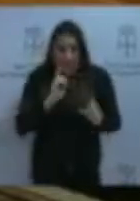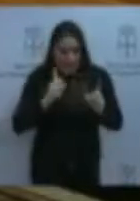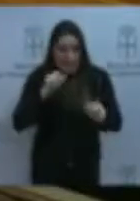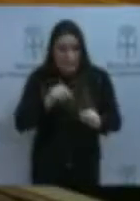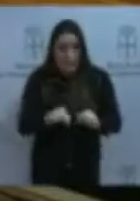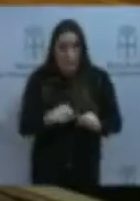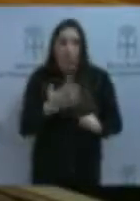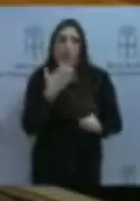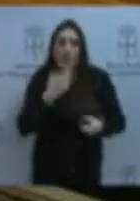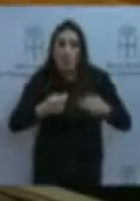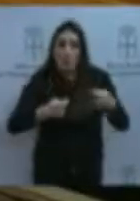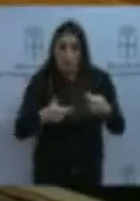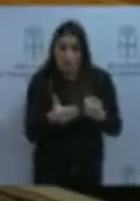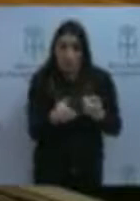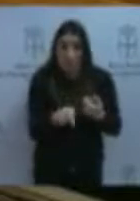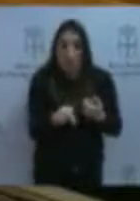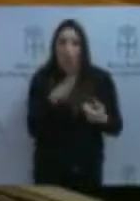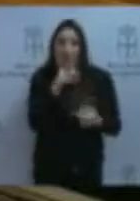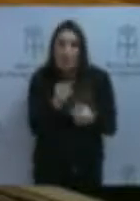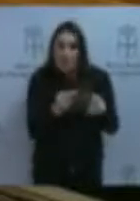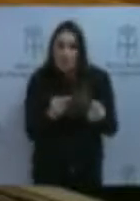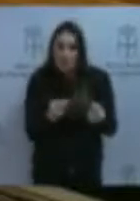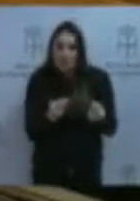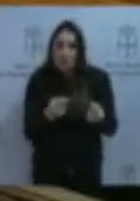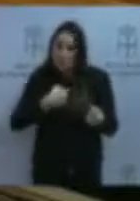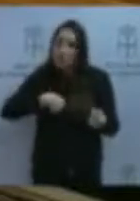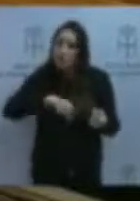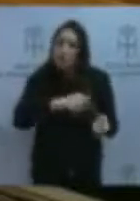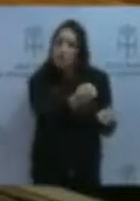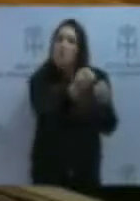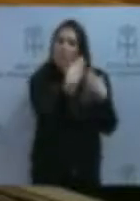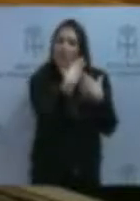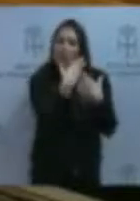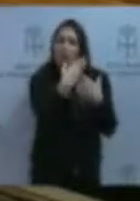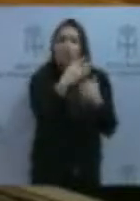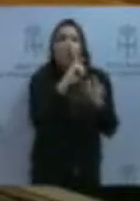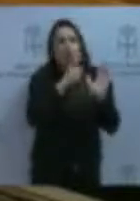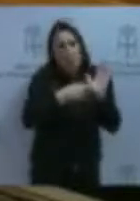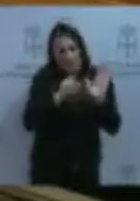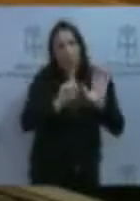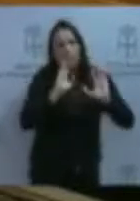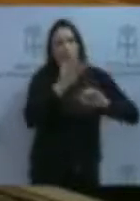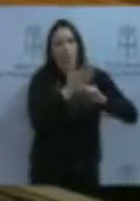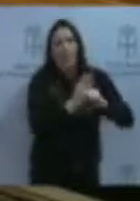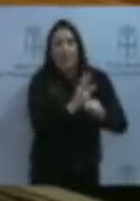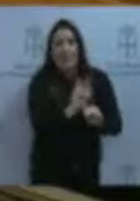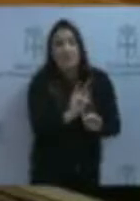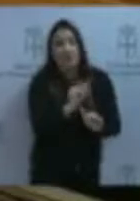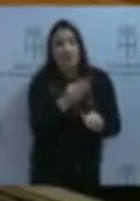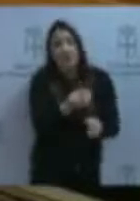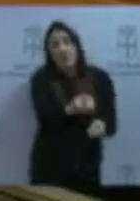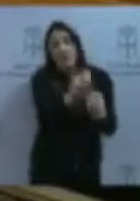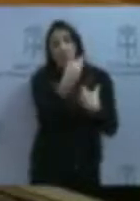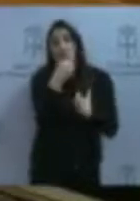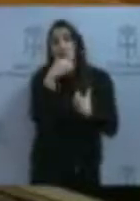Por ejemplo, para esta negociación presupuestaria en curso, sí que tenemos parte de esa información, no toda, pero parte. Y hay abondo para permitirnos